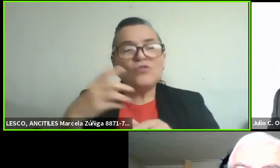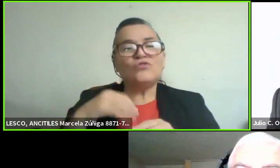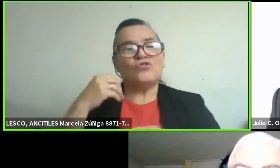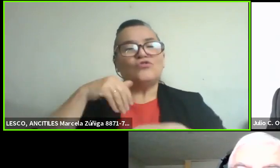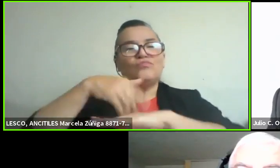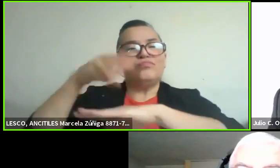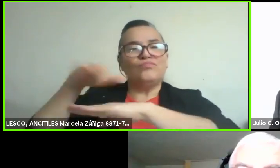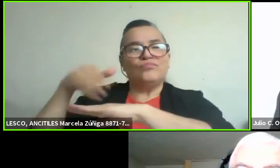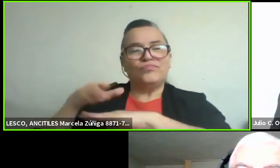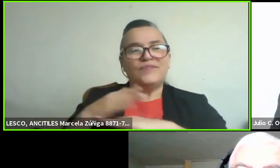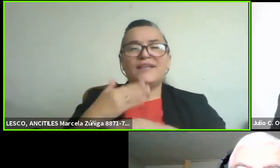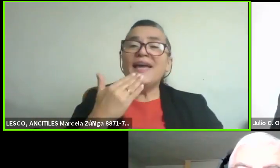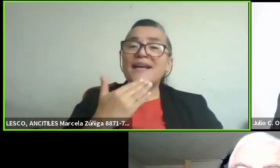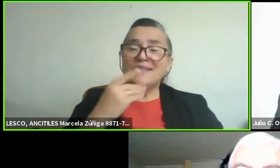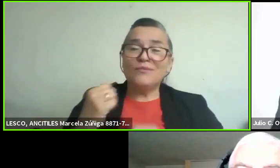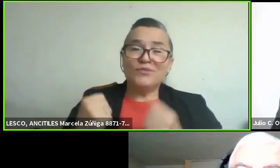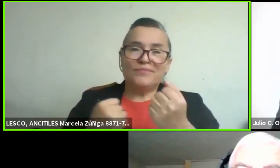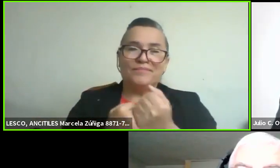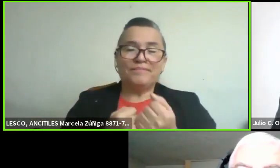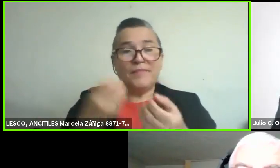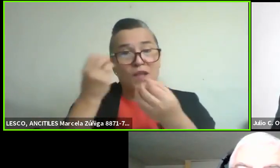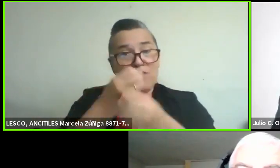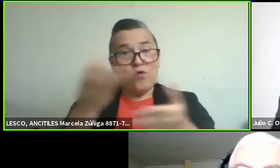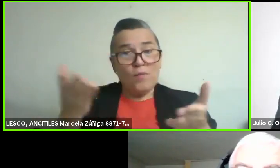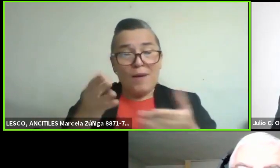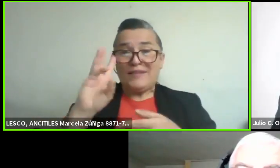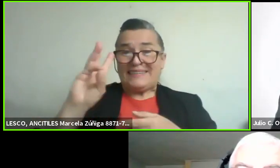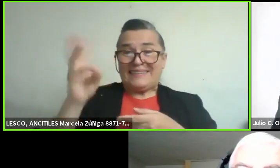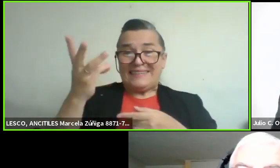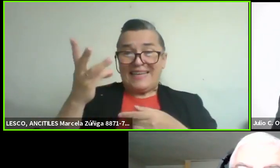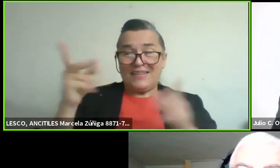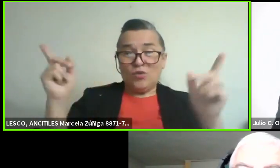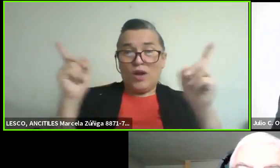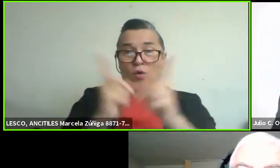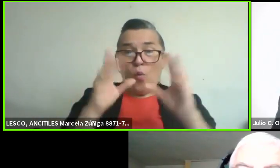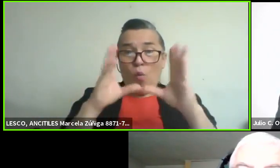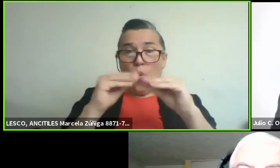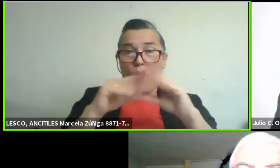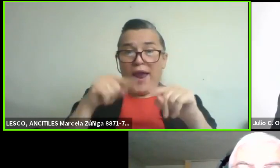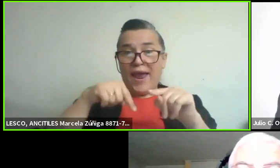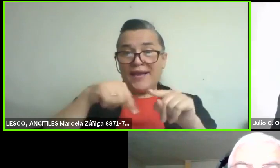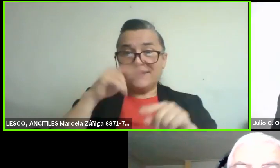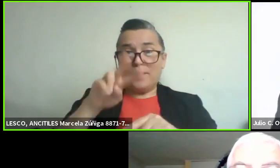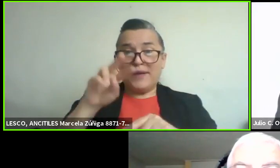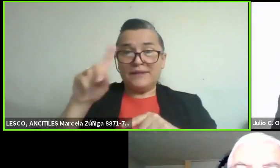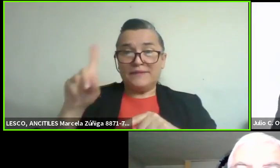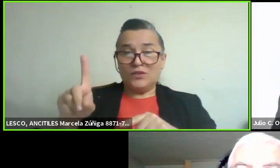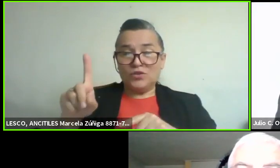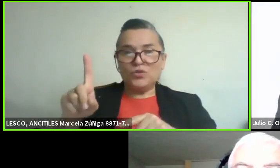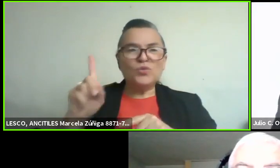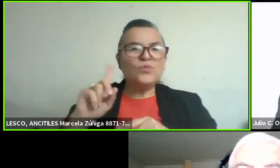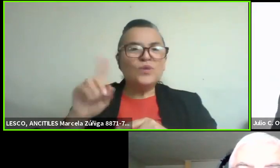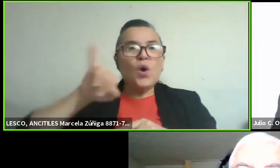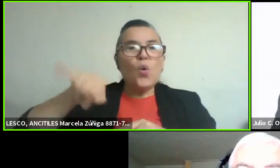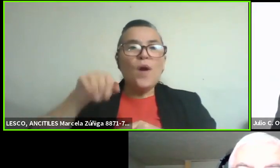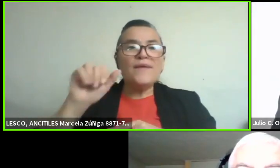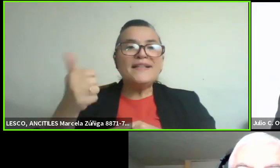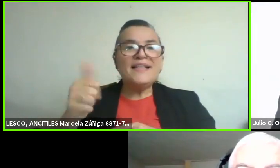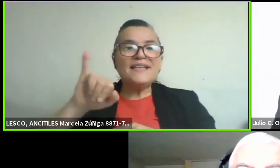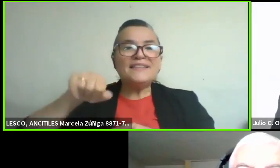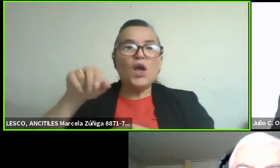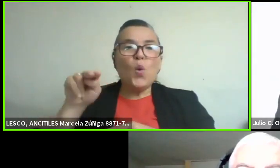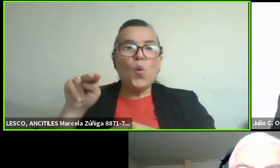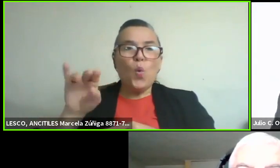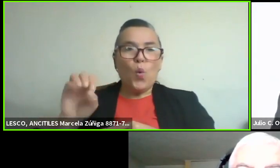y les agradecemos es de apoyo les informamos que el sexto encuentro académico virtual de este 2021 no afectaremos el jueves 10 de junio y el